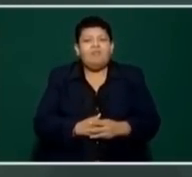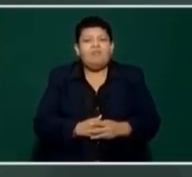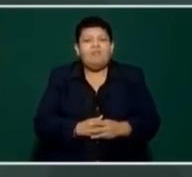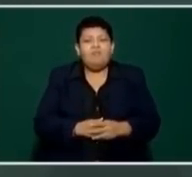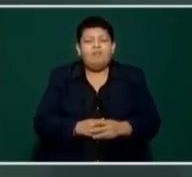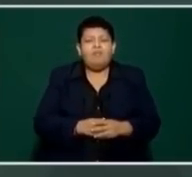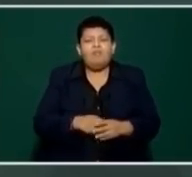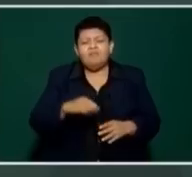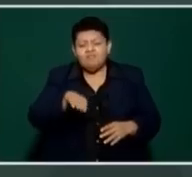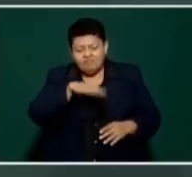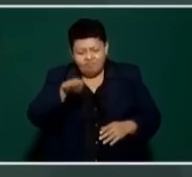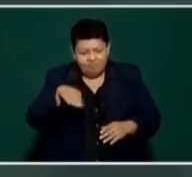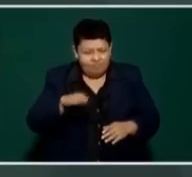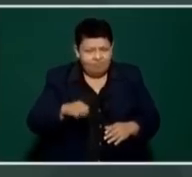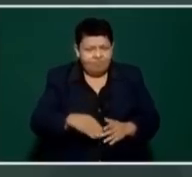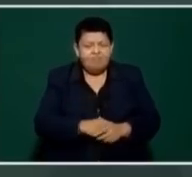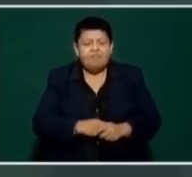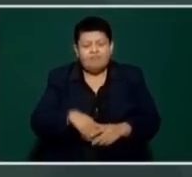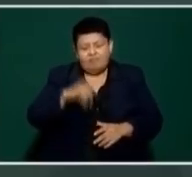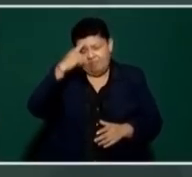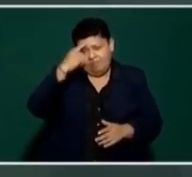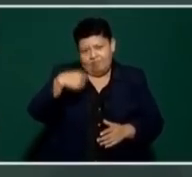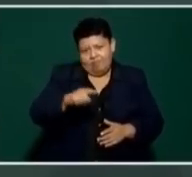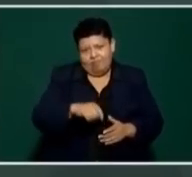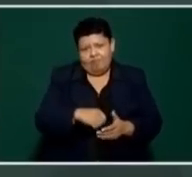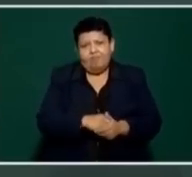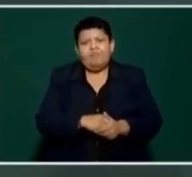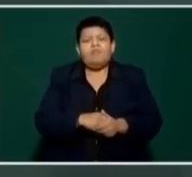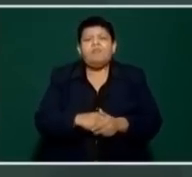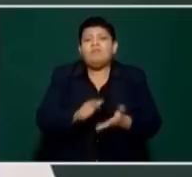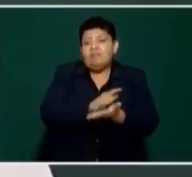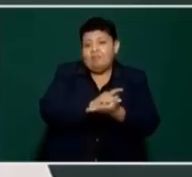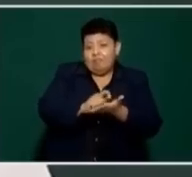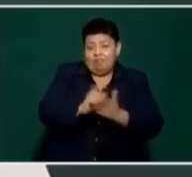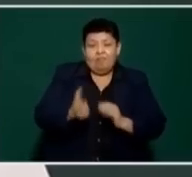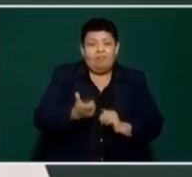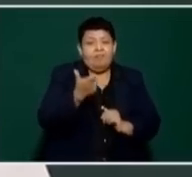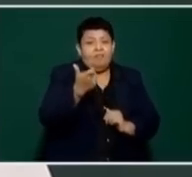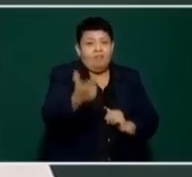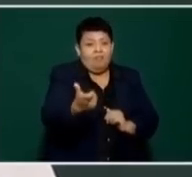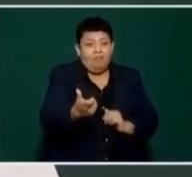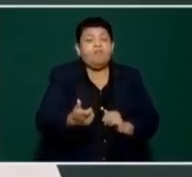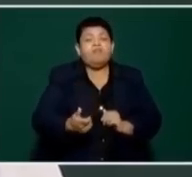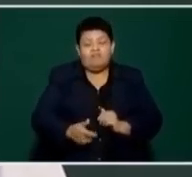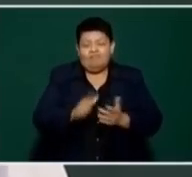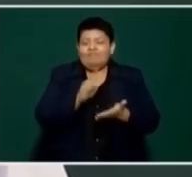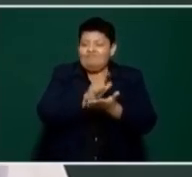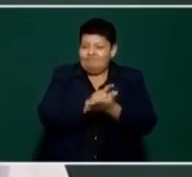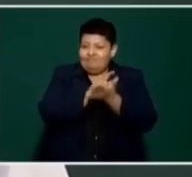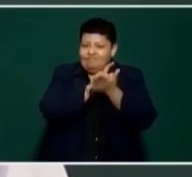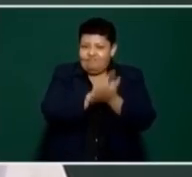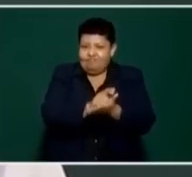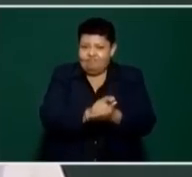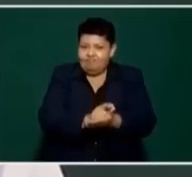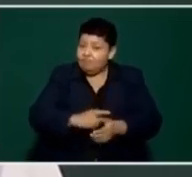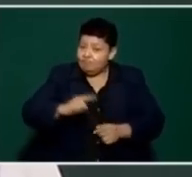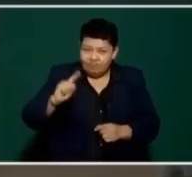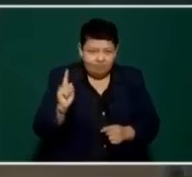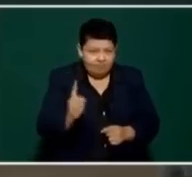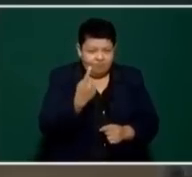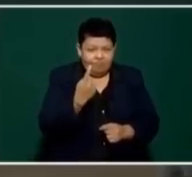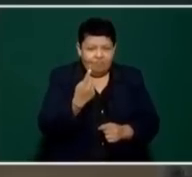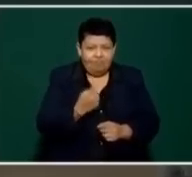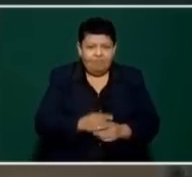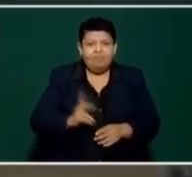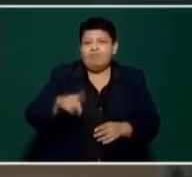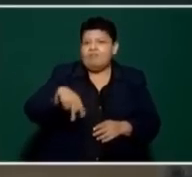Le buscaban para acusarlos de lavado de dinero, que sí era delito grave, y sigue siendo,